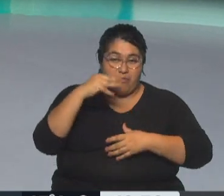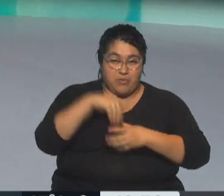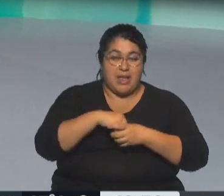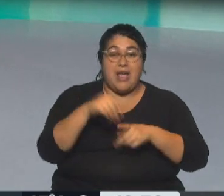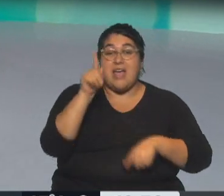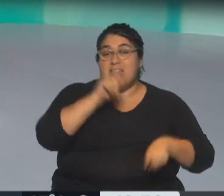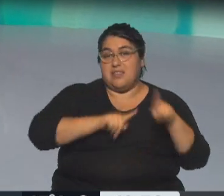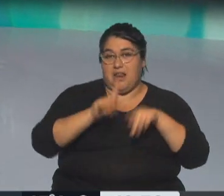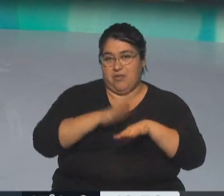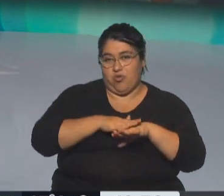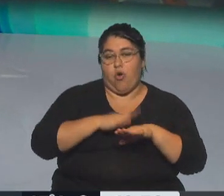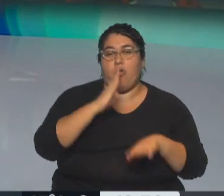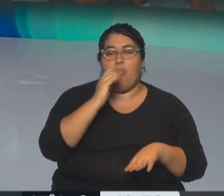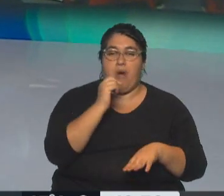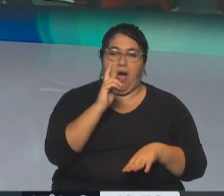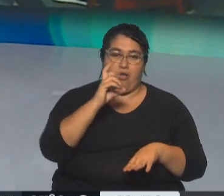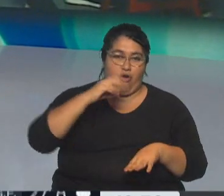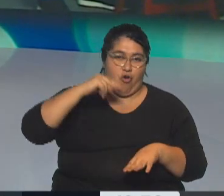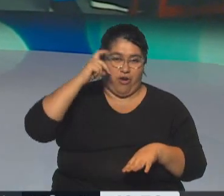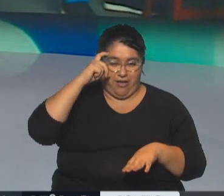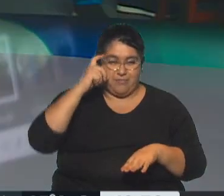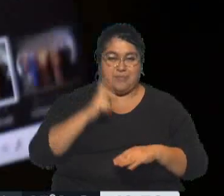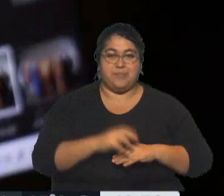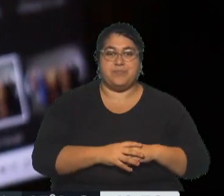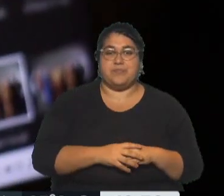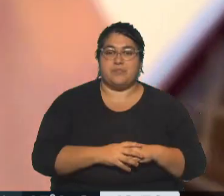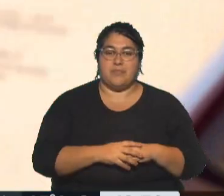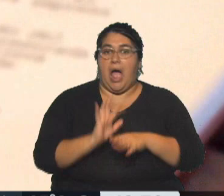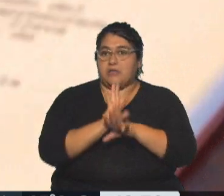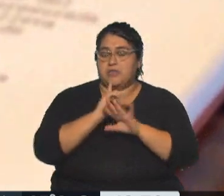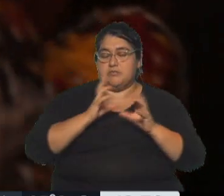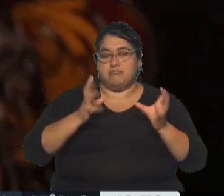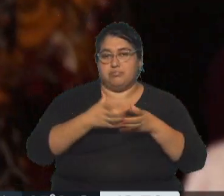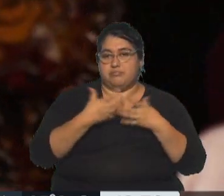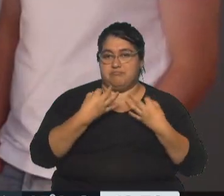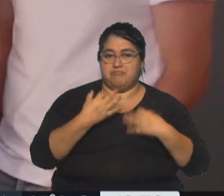Daniel Barone y con un gran elenco con el cual estuvimos hablando.